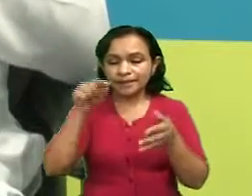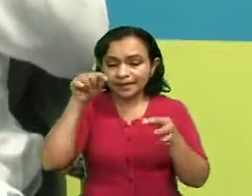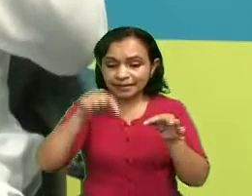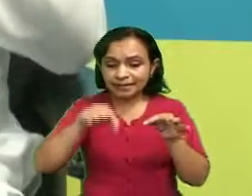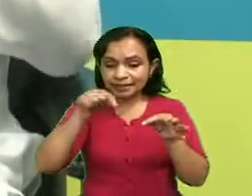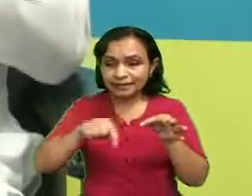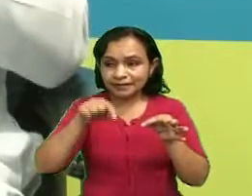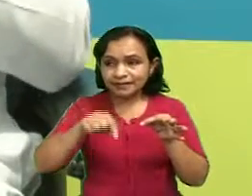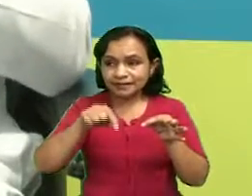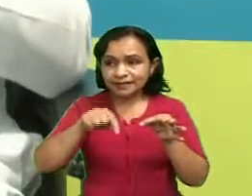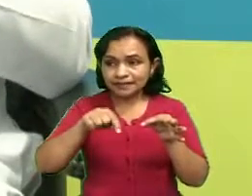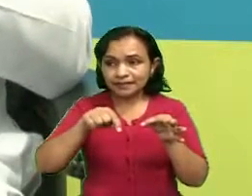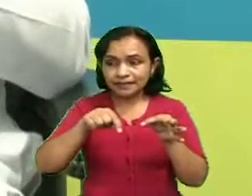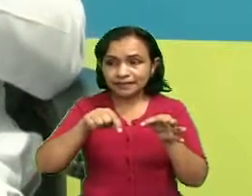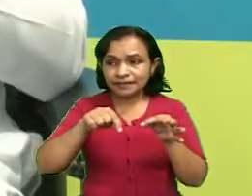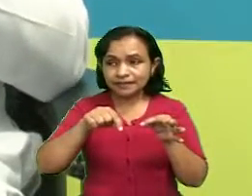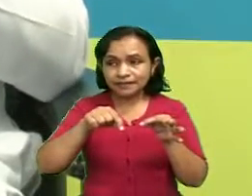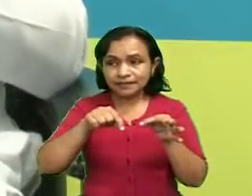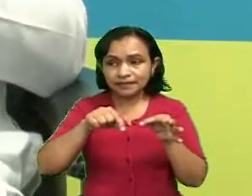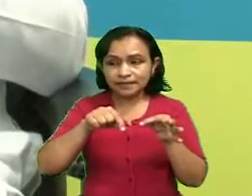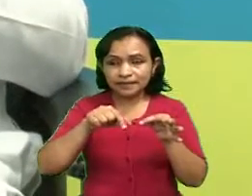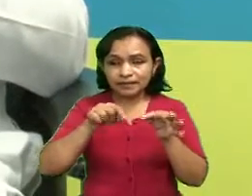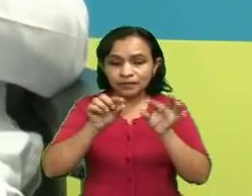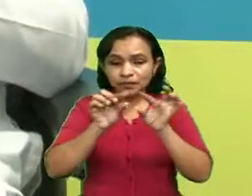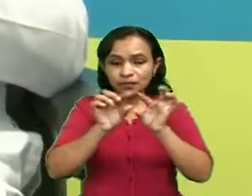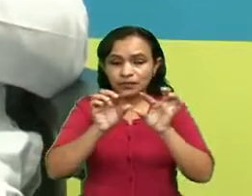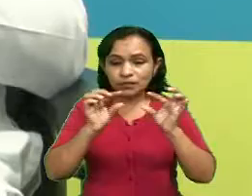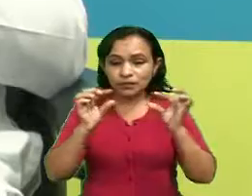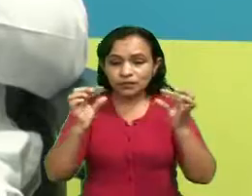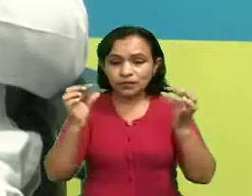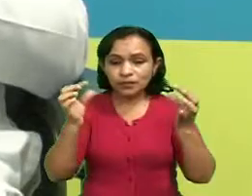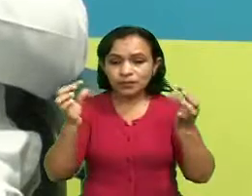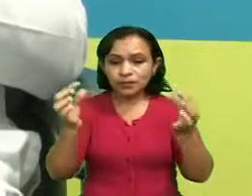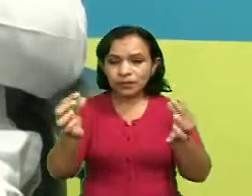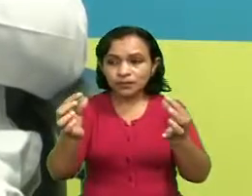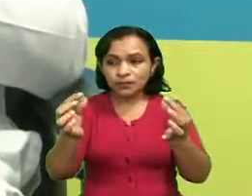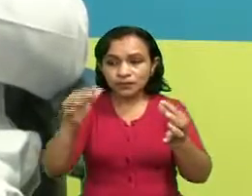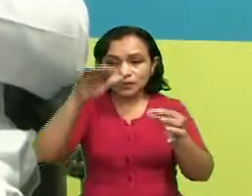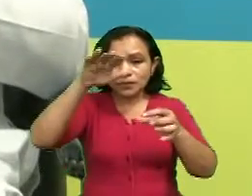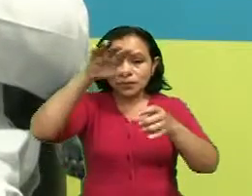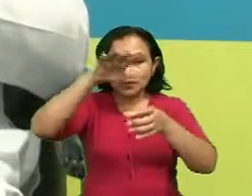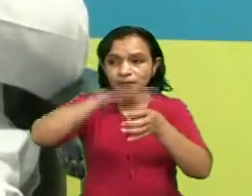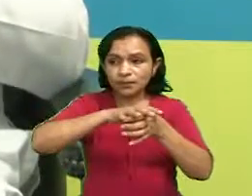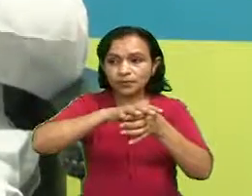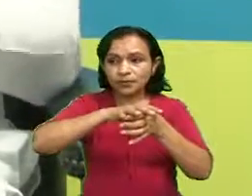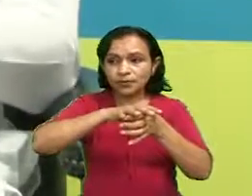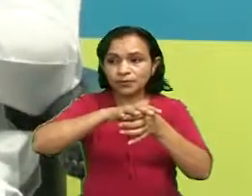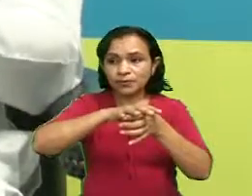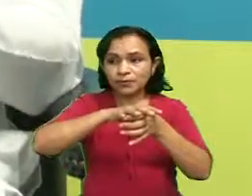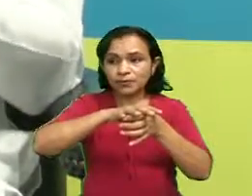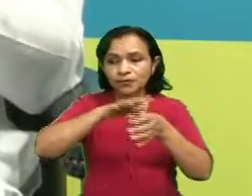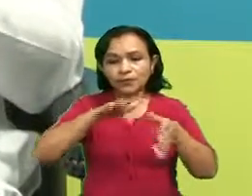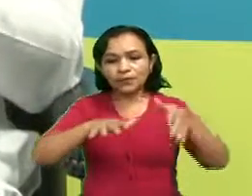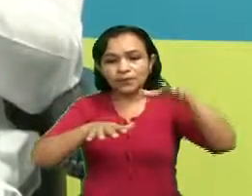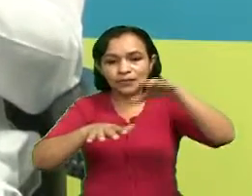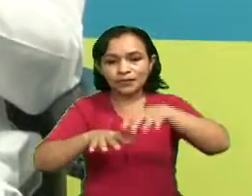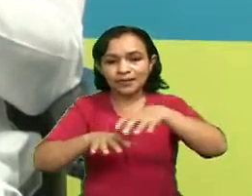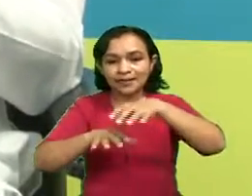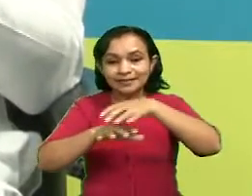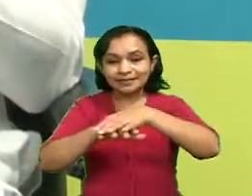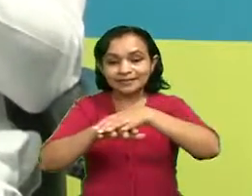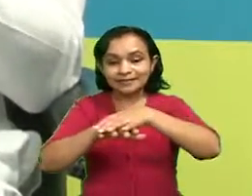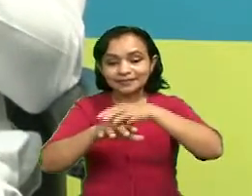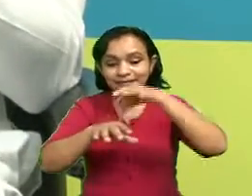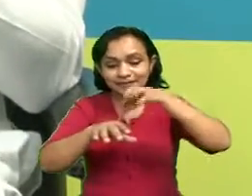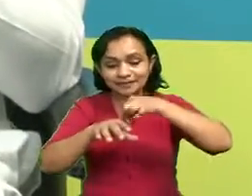veces en lo que son las canaletas, yo le digo canaleta a los recipientes donde están las panas que están boca abajo, en